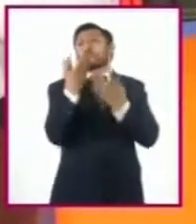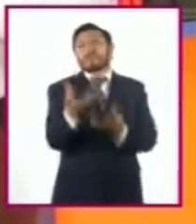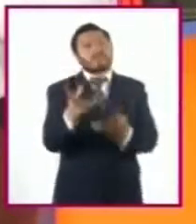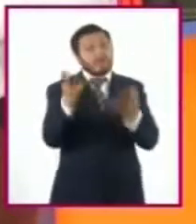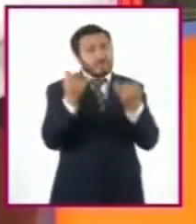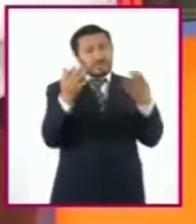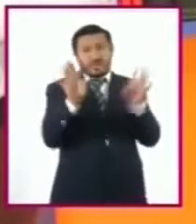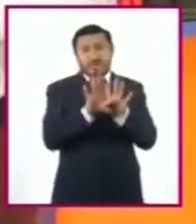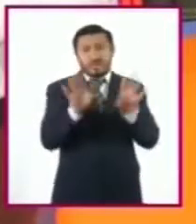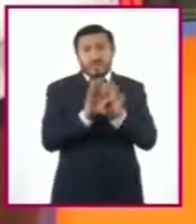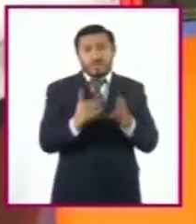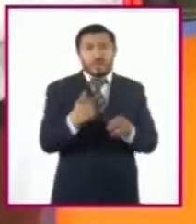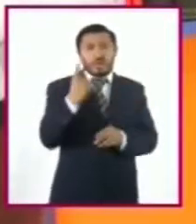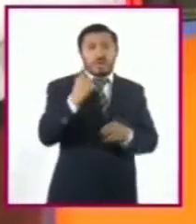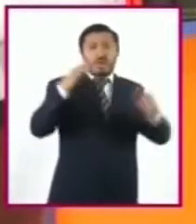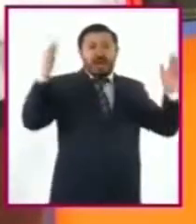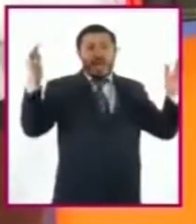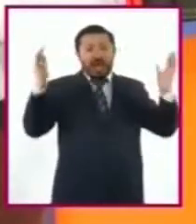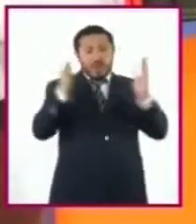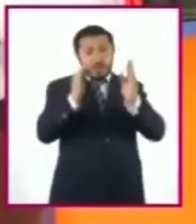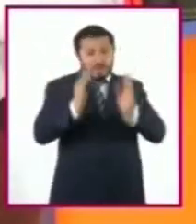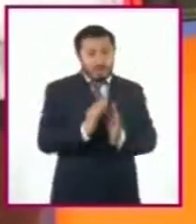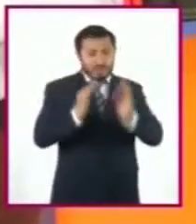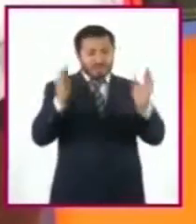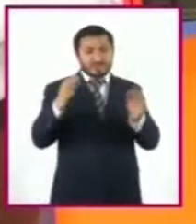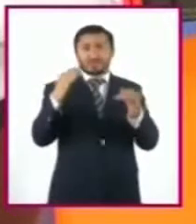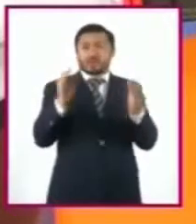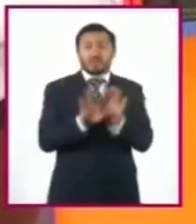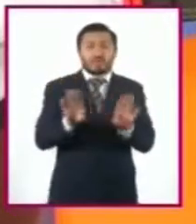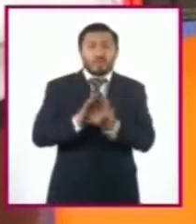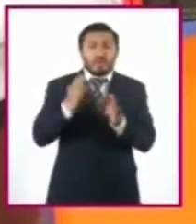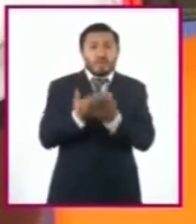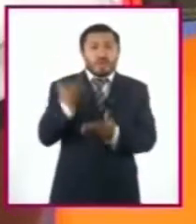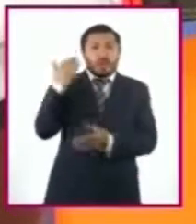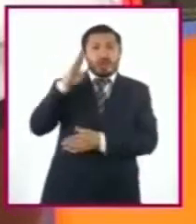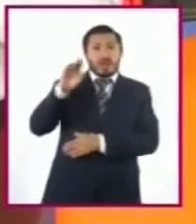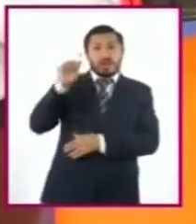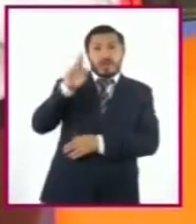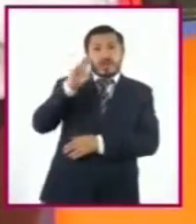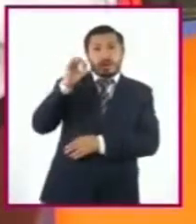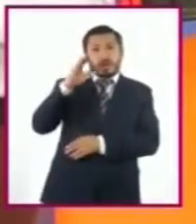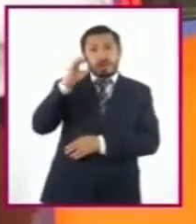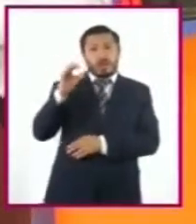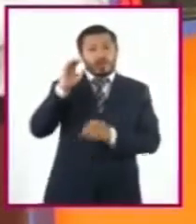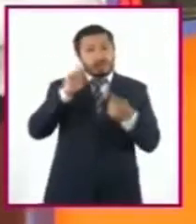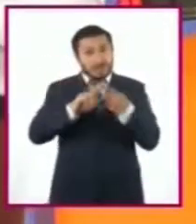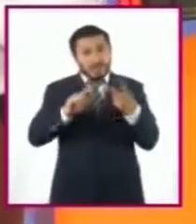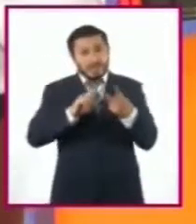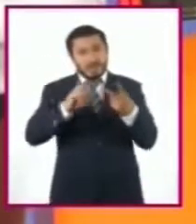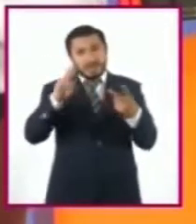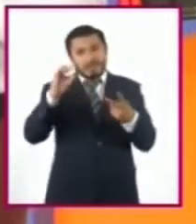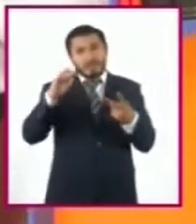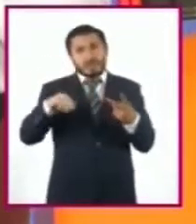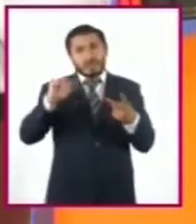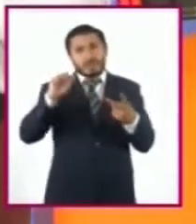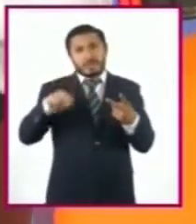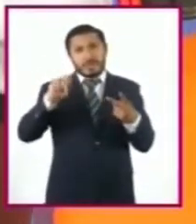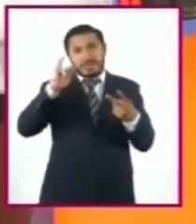ni estrofas de un mismo tamaño como en los poemas barrocos o los románticos, sino